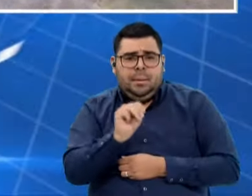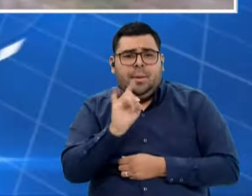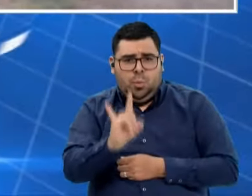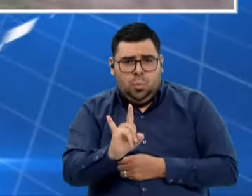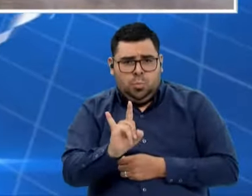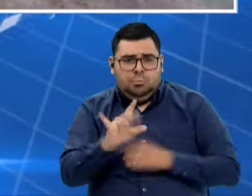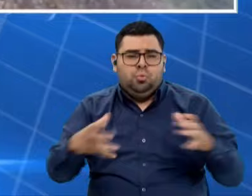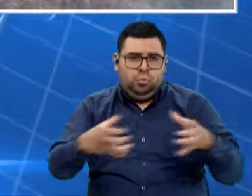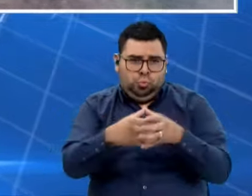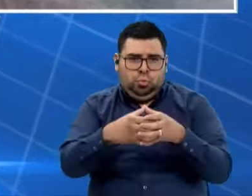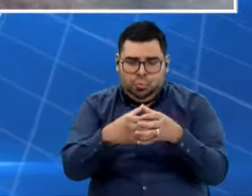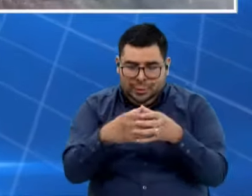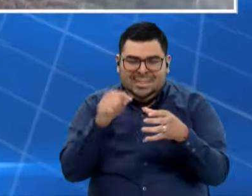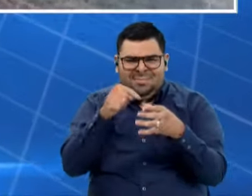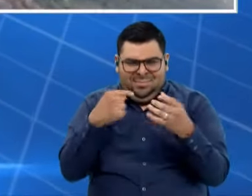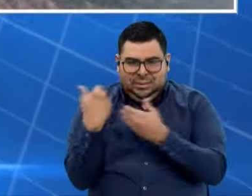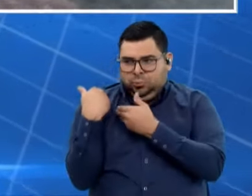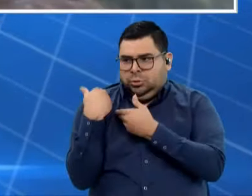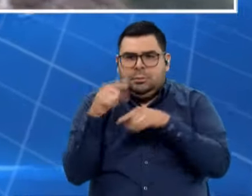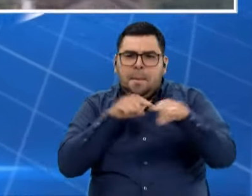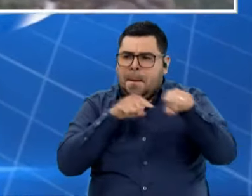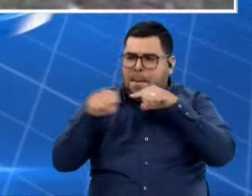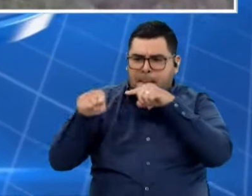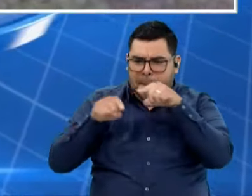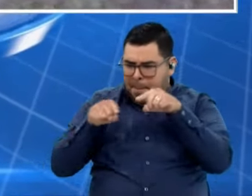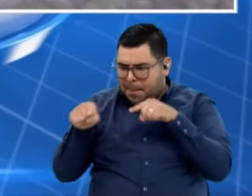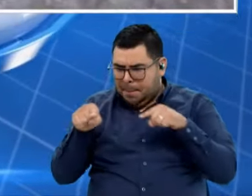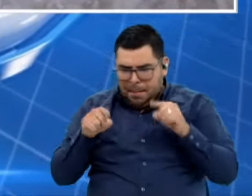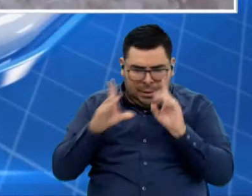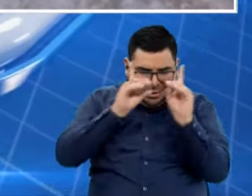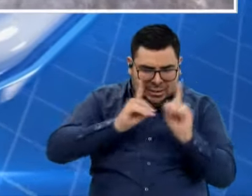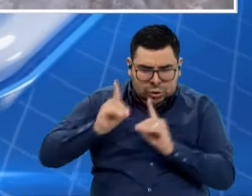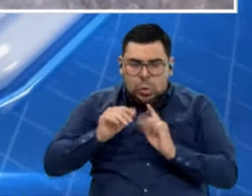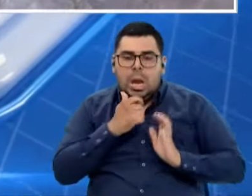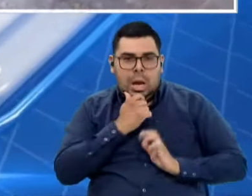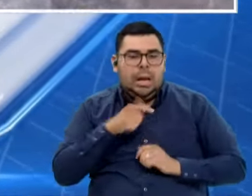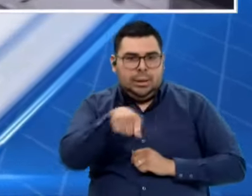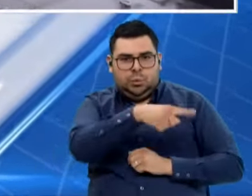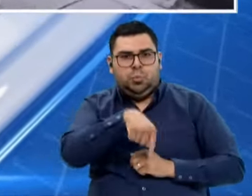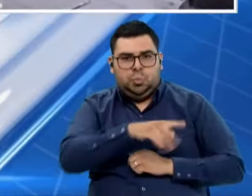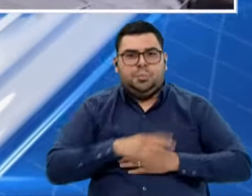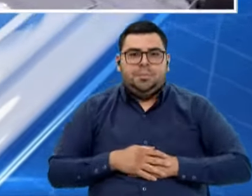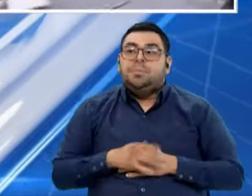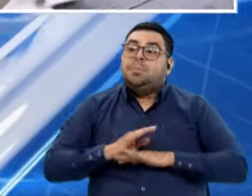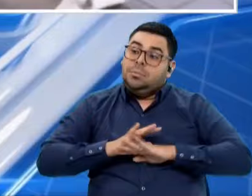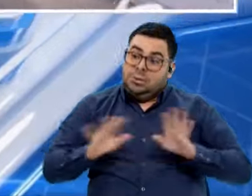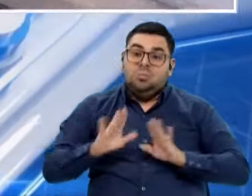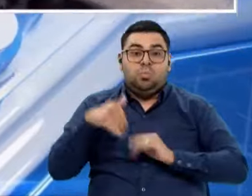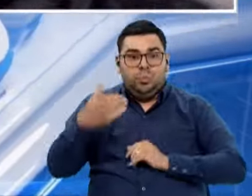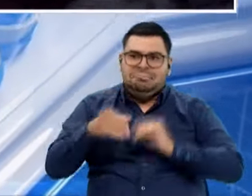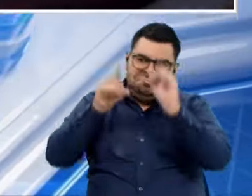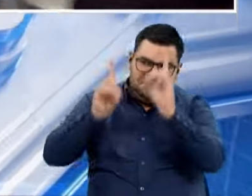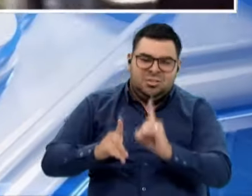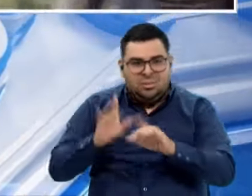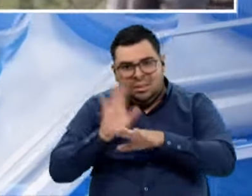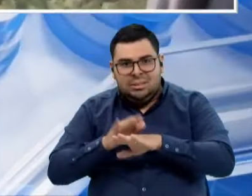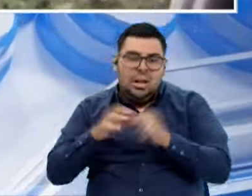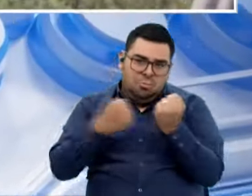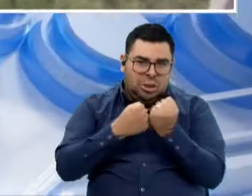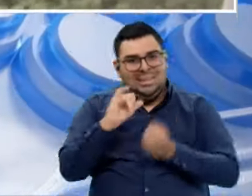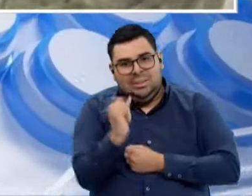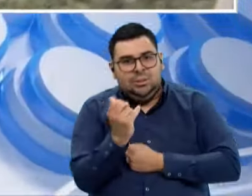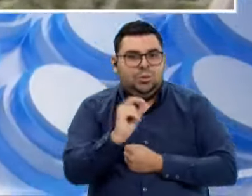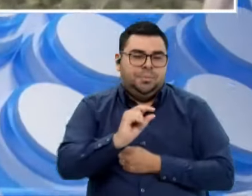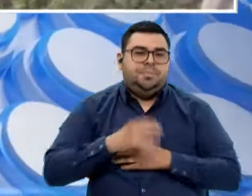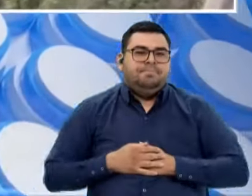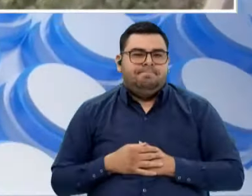las ordenanzas y se dice que se va a atacar de esa forma, se va a atacar de la otra, se hace un balance y se toman las decisiones para poder apoyar. He visto